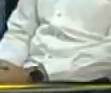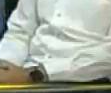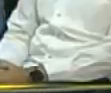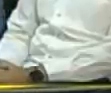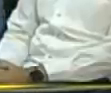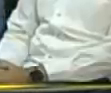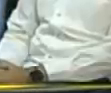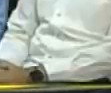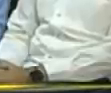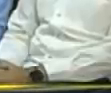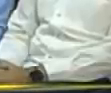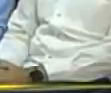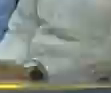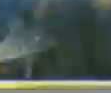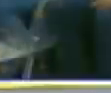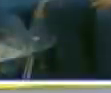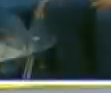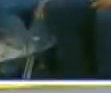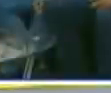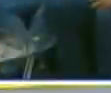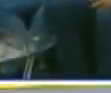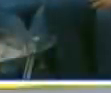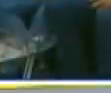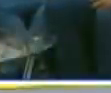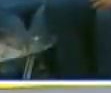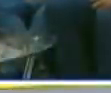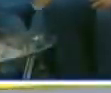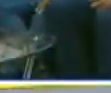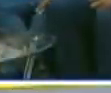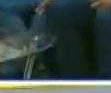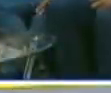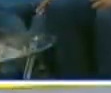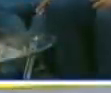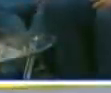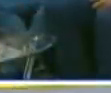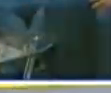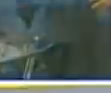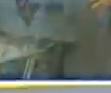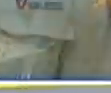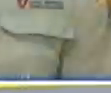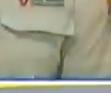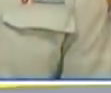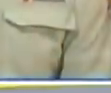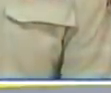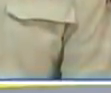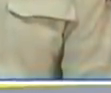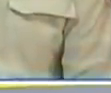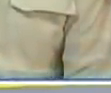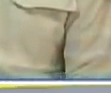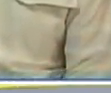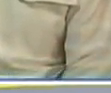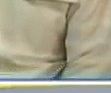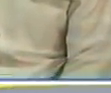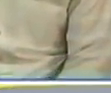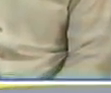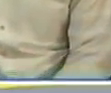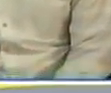seguir, así como estamos cumpliendo hoy, el año 2022, más vivienda para nuestro pueblo. Falcón tiene una meta de